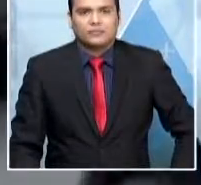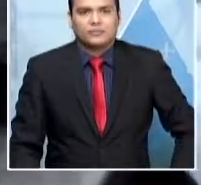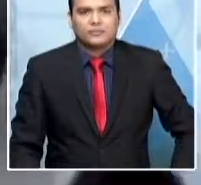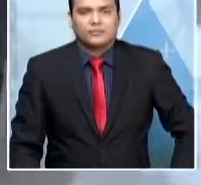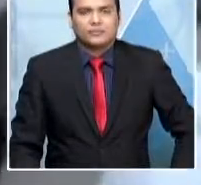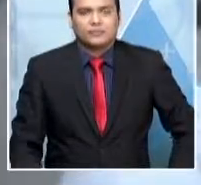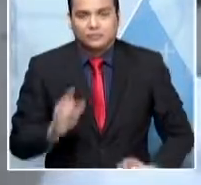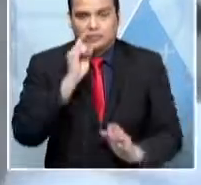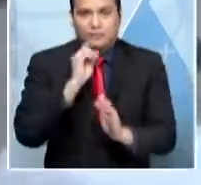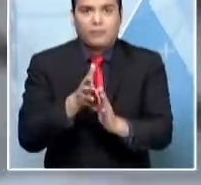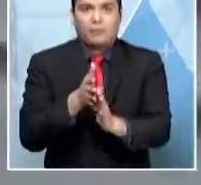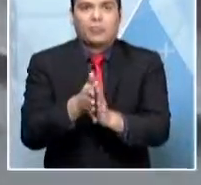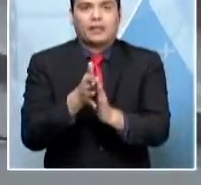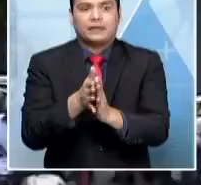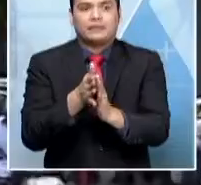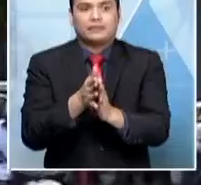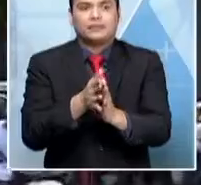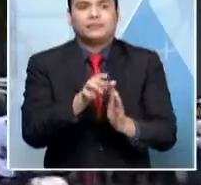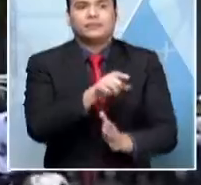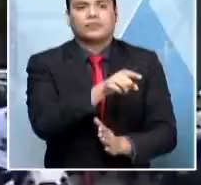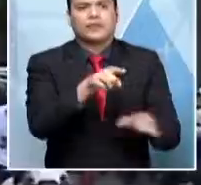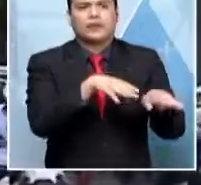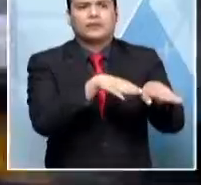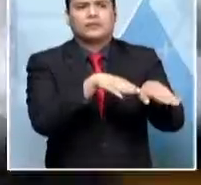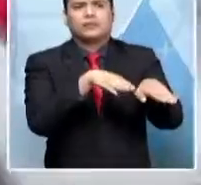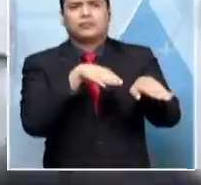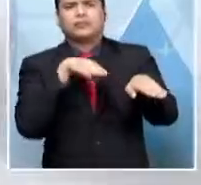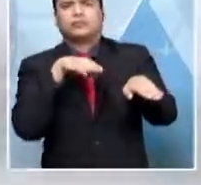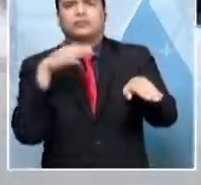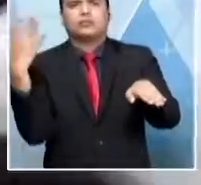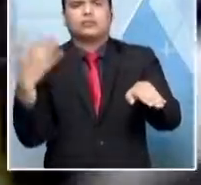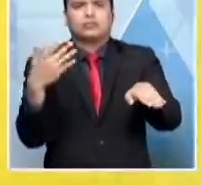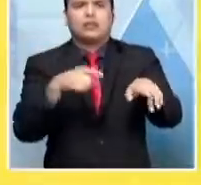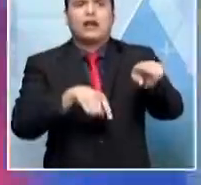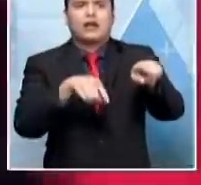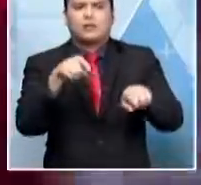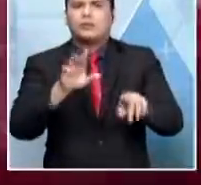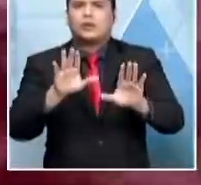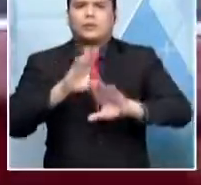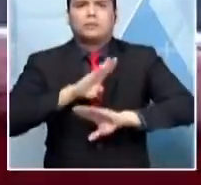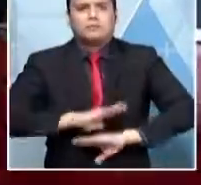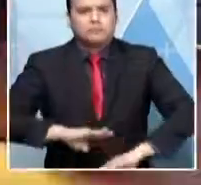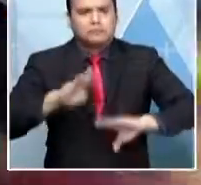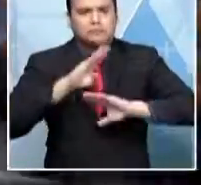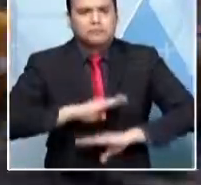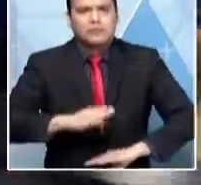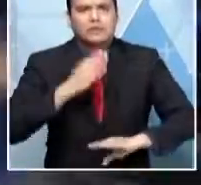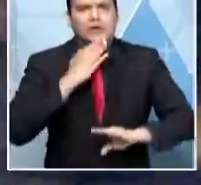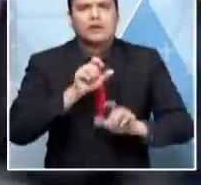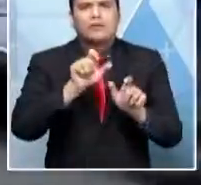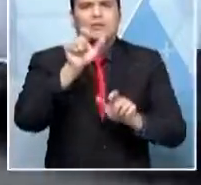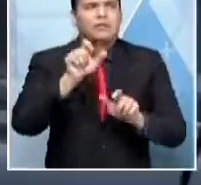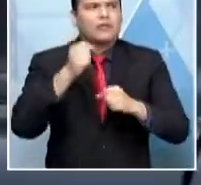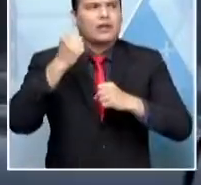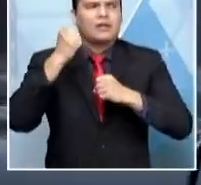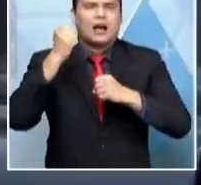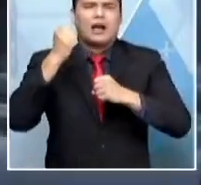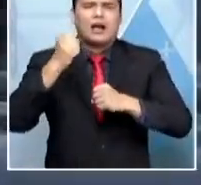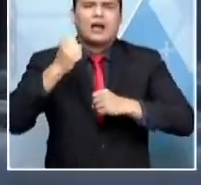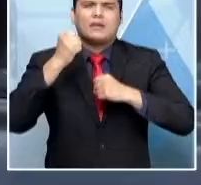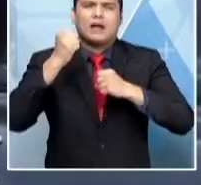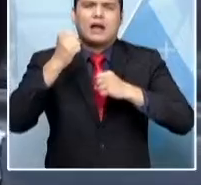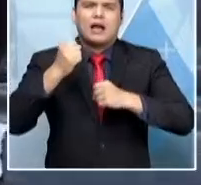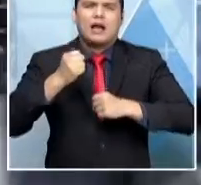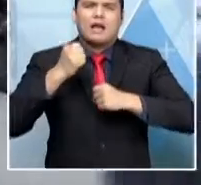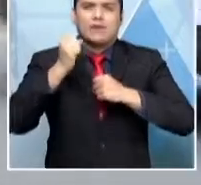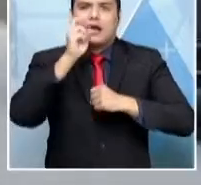Y mucha atención que con algunos problemas de movilidad, pero de manera pacífica, transcurre la movilización de las centrales obreras que partió